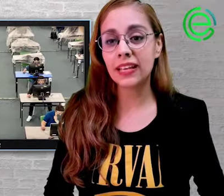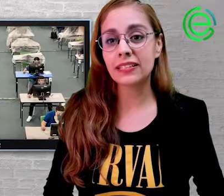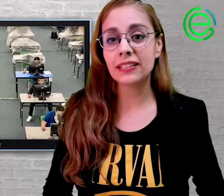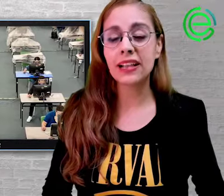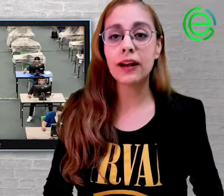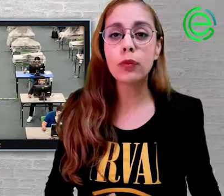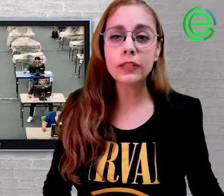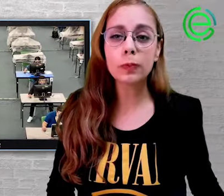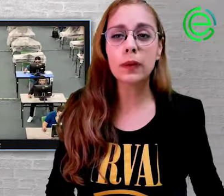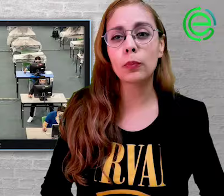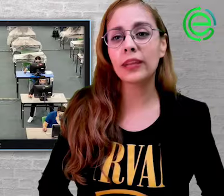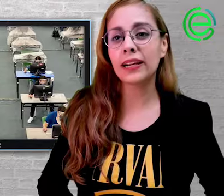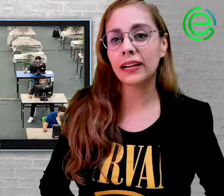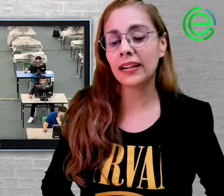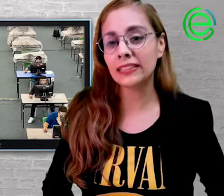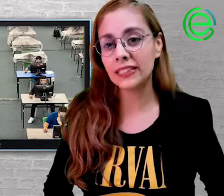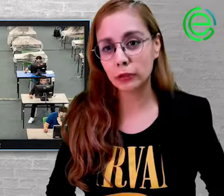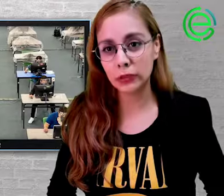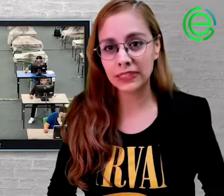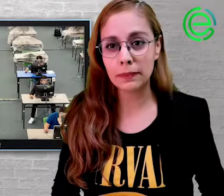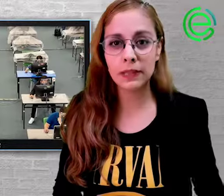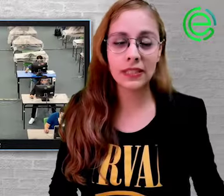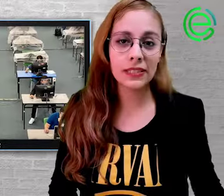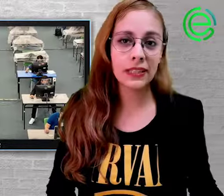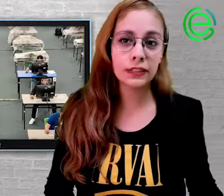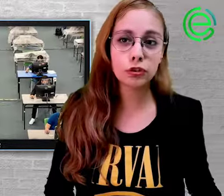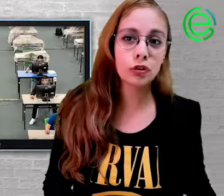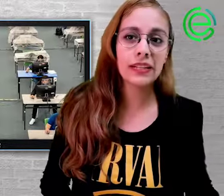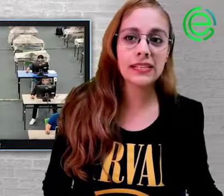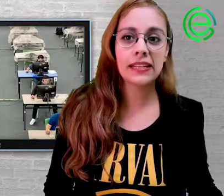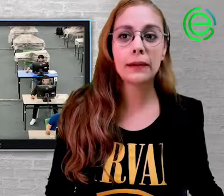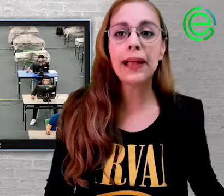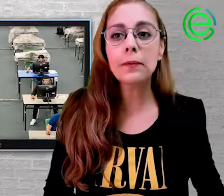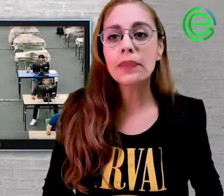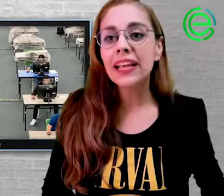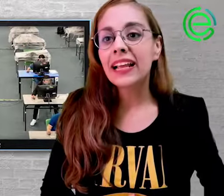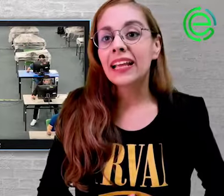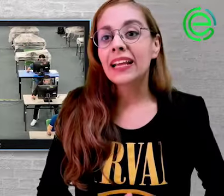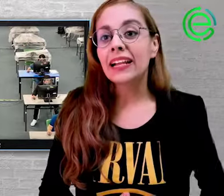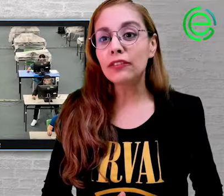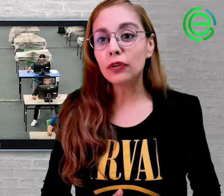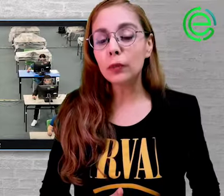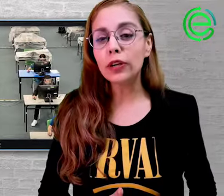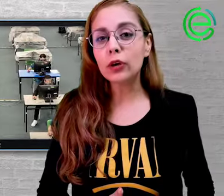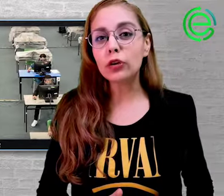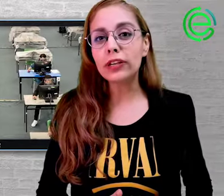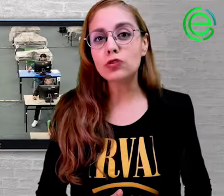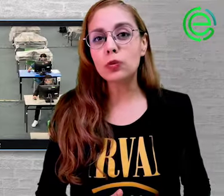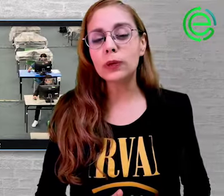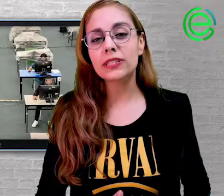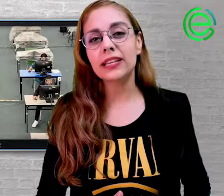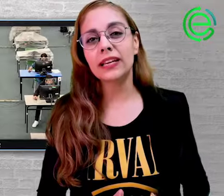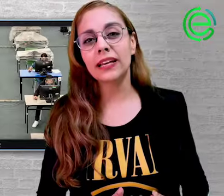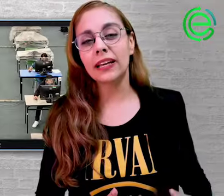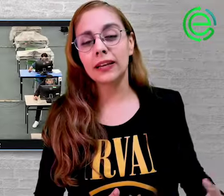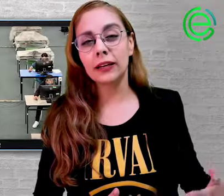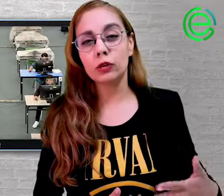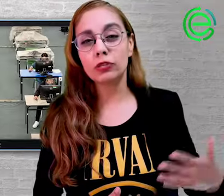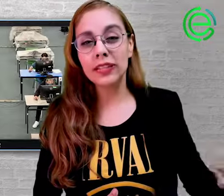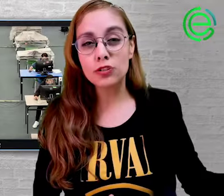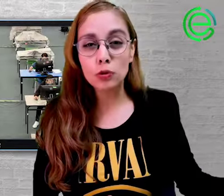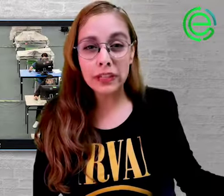académicas de la UAS para poder realizar su examen de selección en Ceneval. Le informo que con esto, pues,